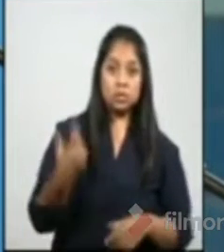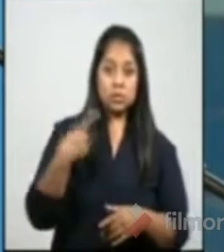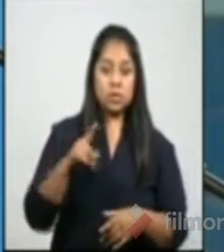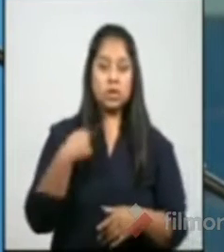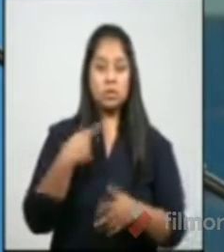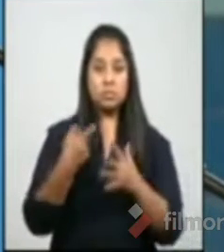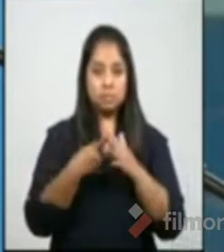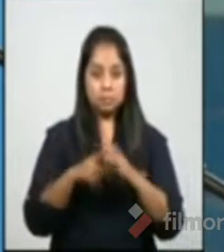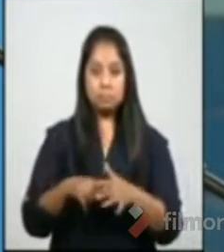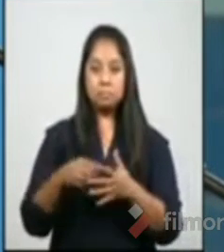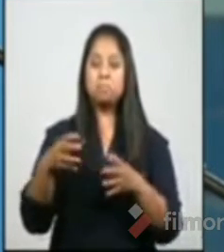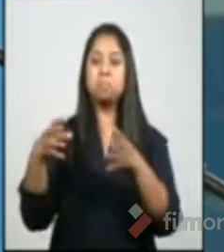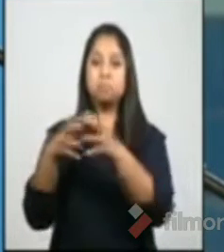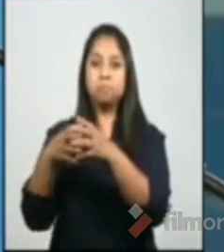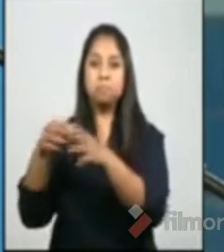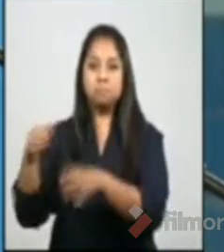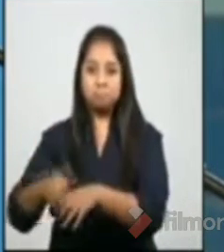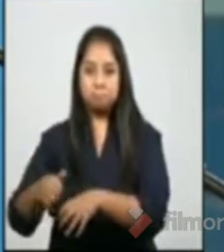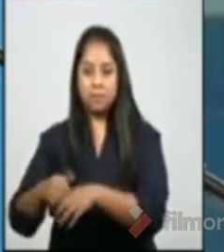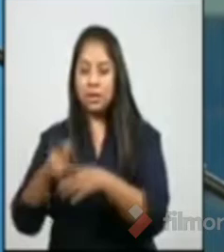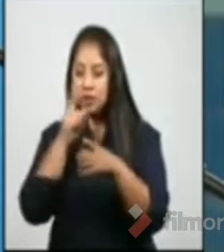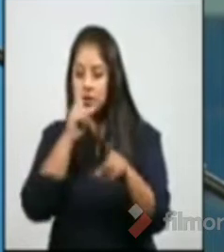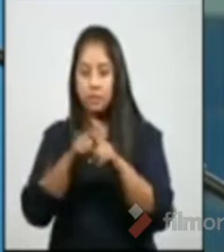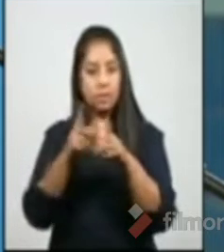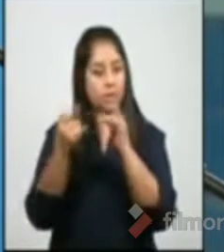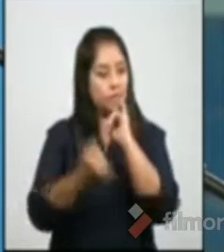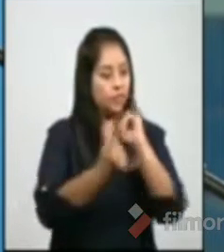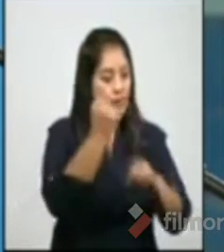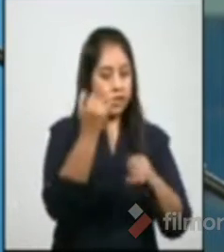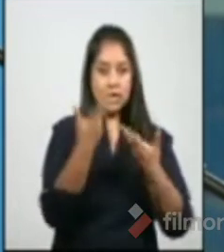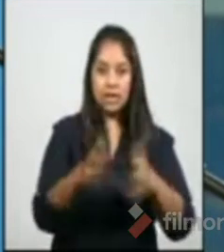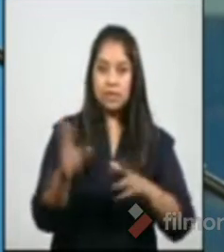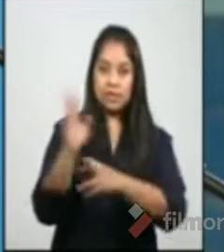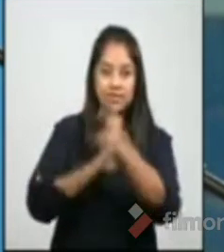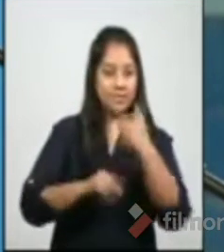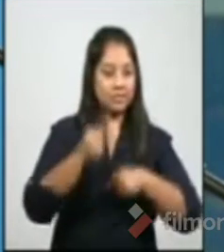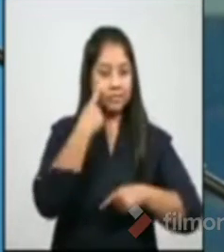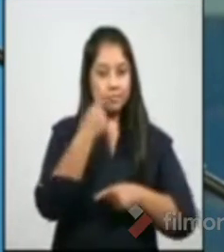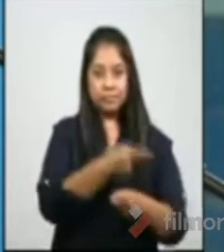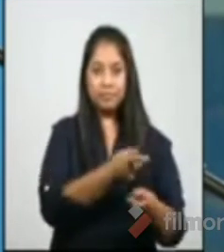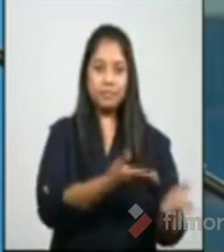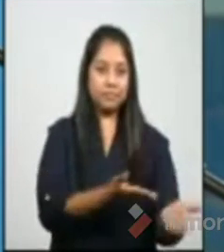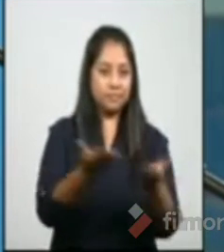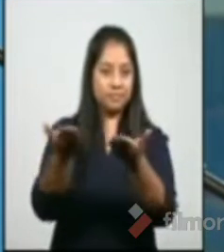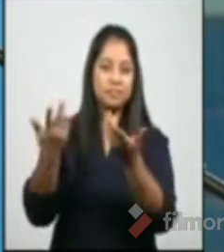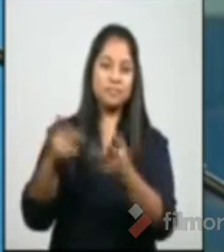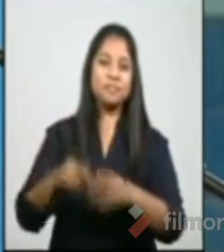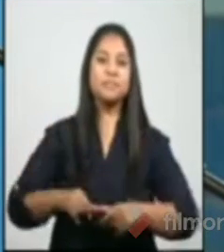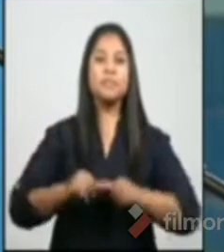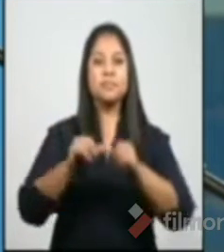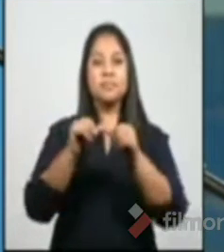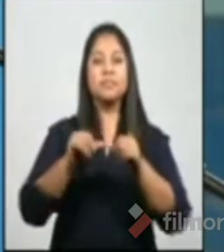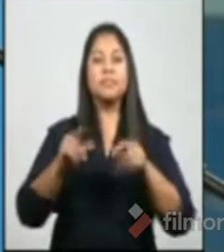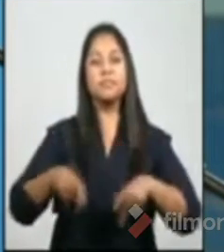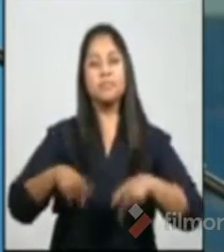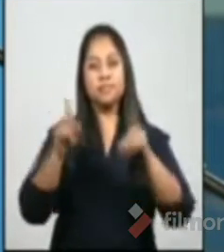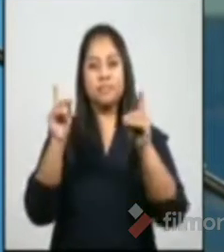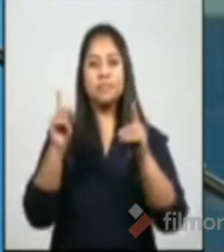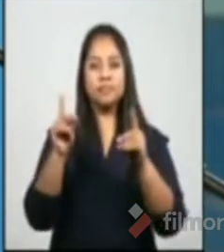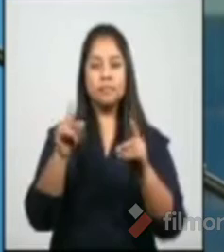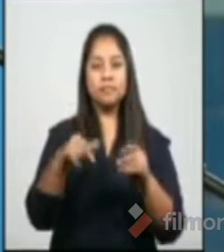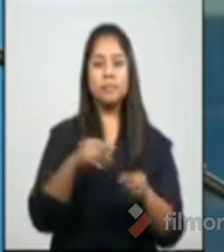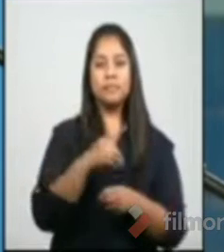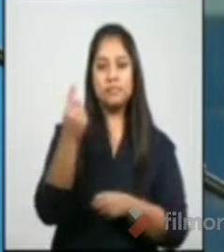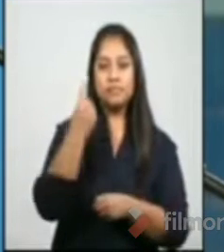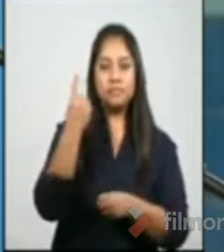las primeras piedras y también de regreso a inaugurarlos con el señor presidente para poder seguir trayendo desarrollo a este importante departamento. Así